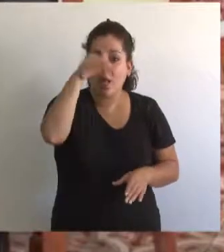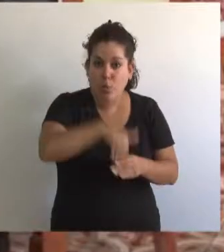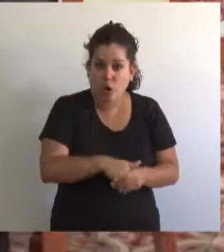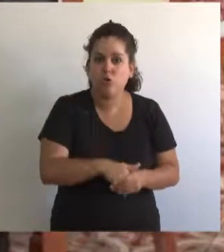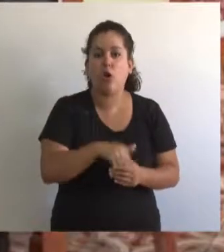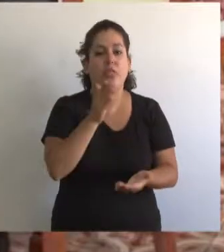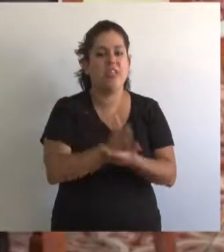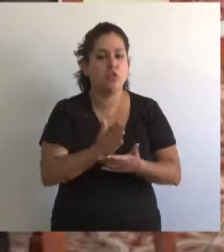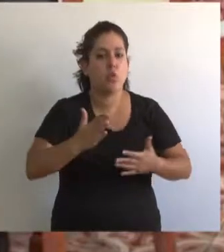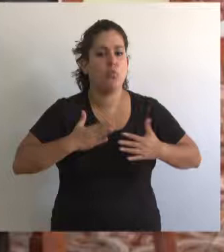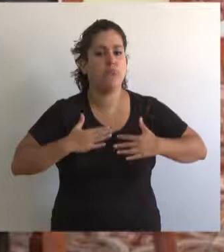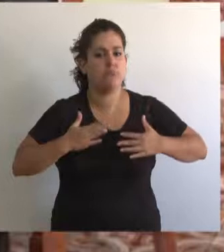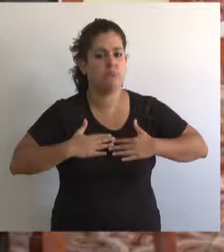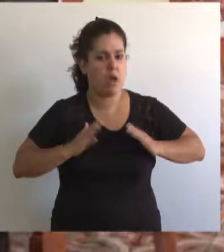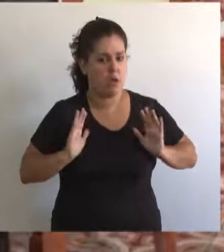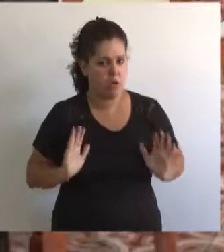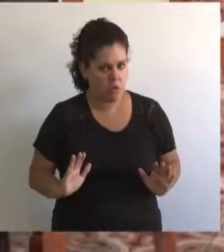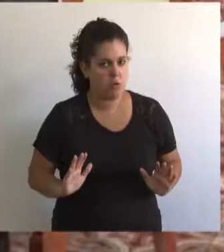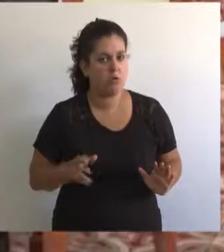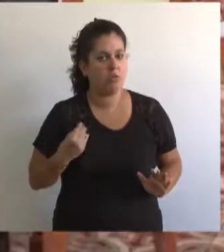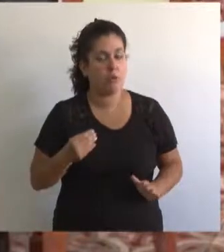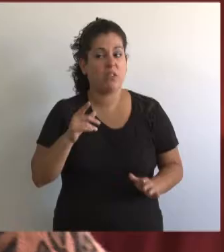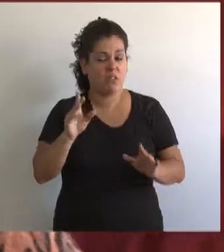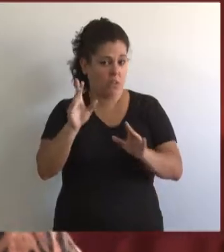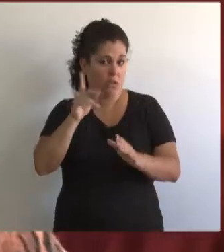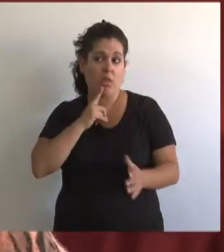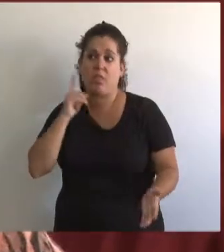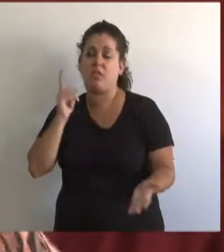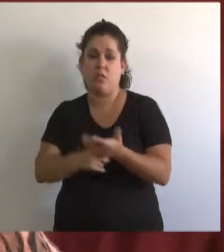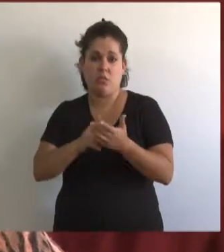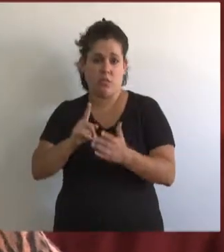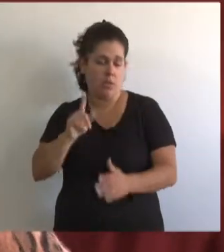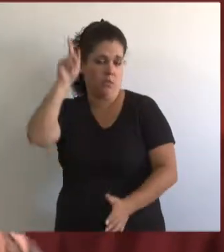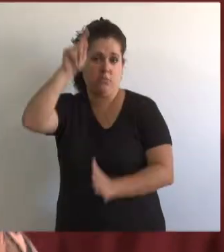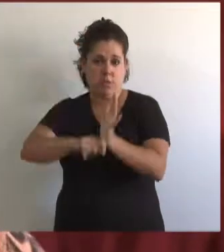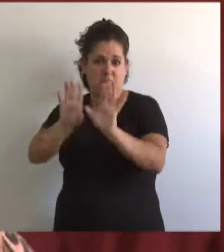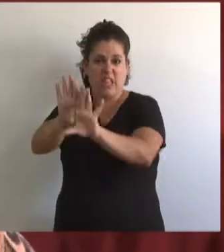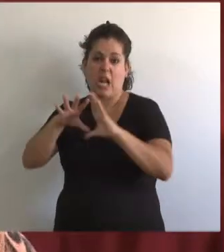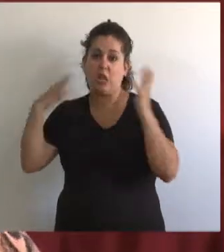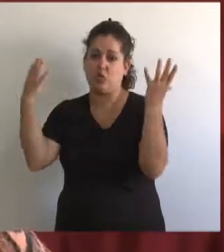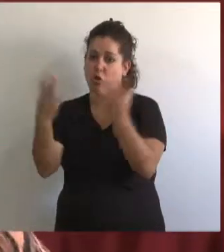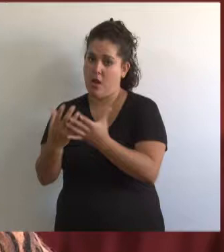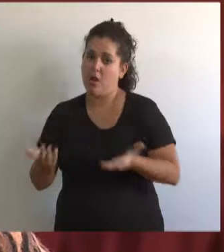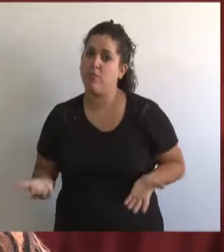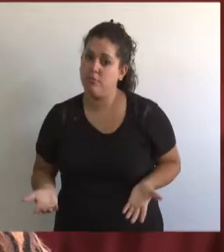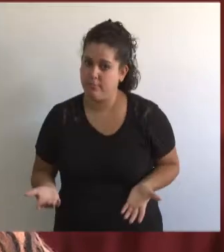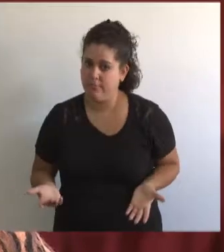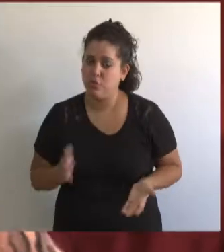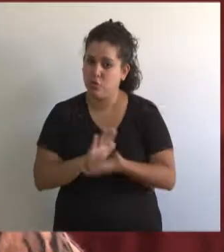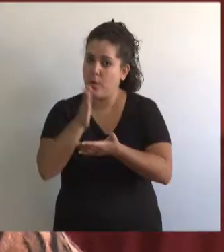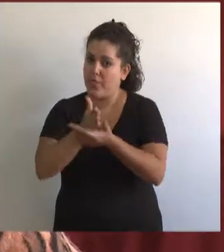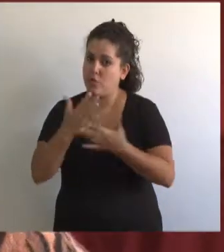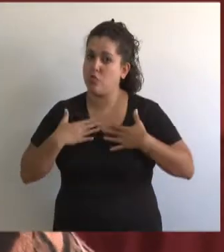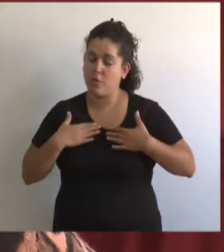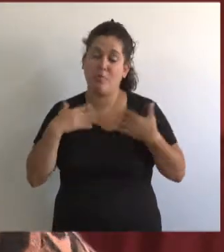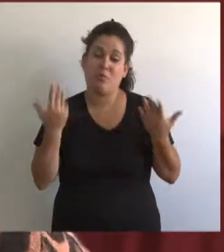el voto es un derecho humano, concebido bajo los tratados internacionales, bajo la Convención de Derechos Humanos. Entonces, creo